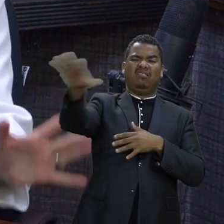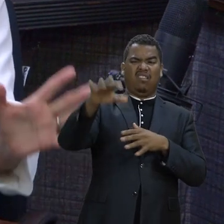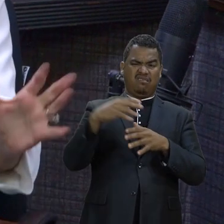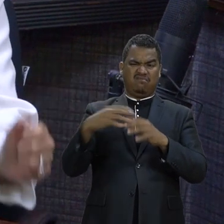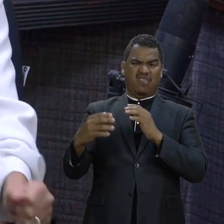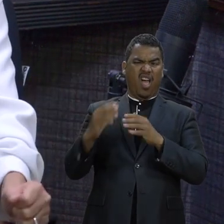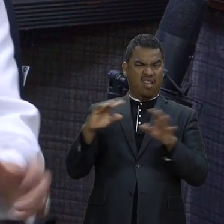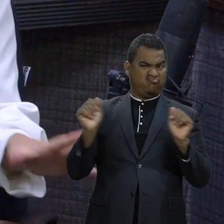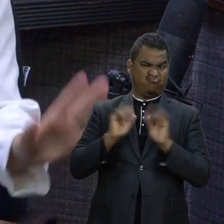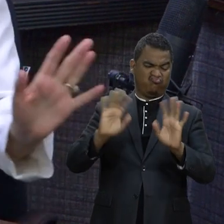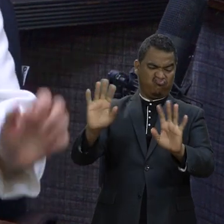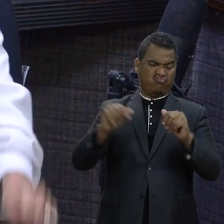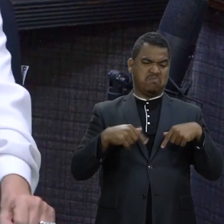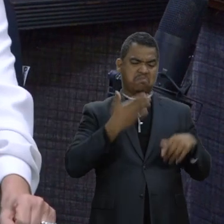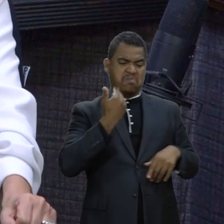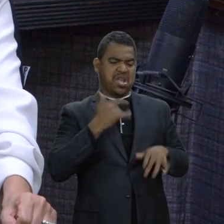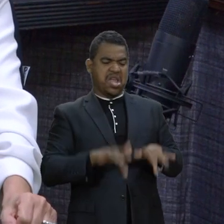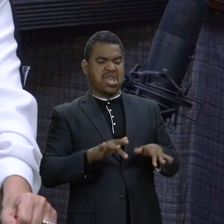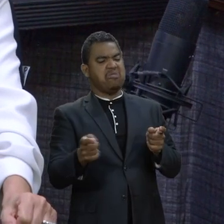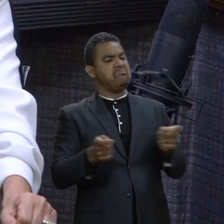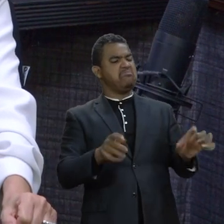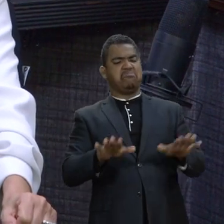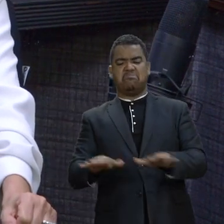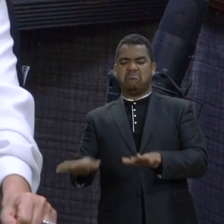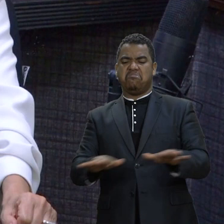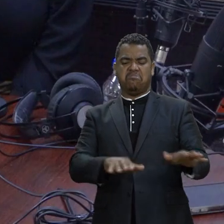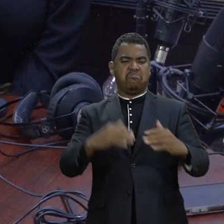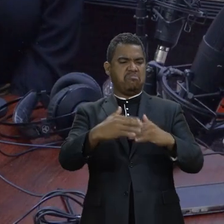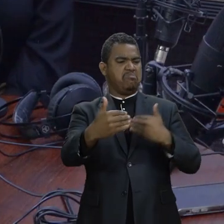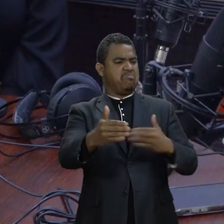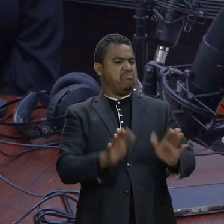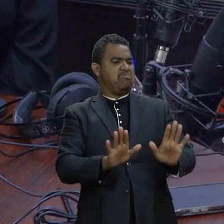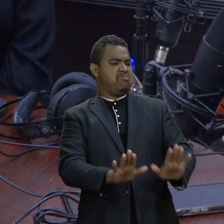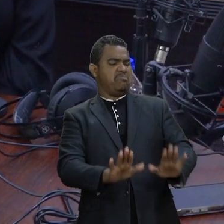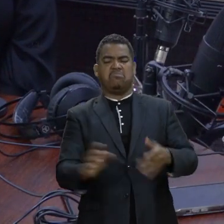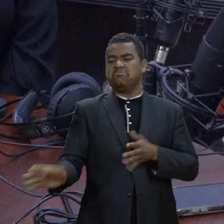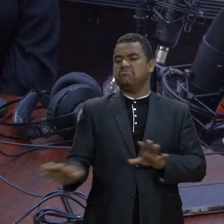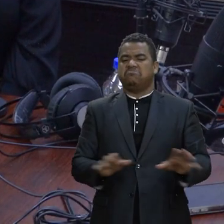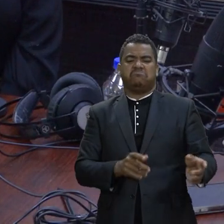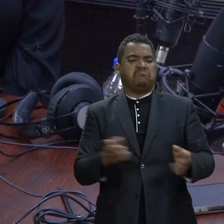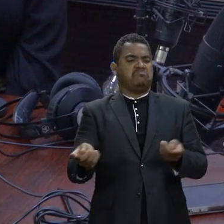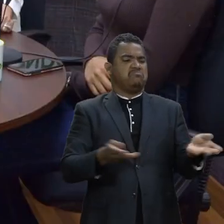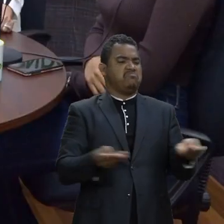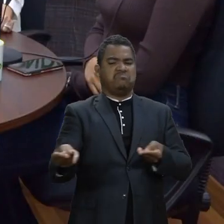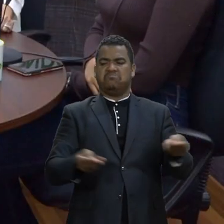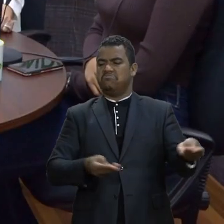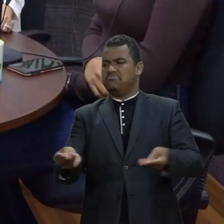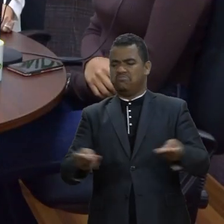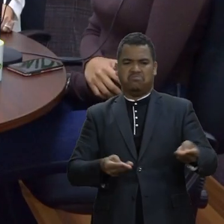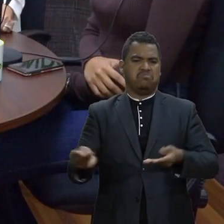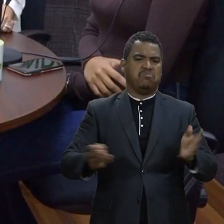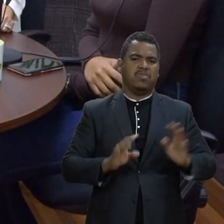que inmediatamente comenzó a trabajar y ella necesita descansar. ¿En serio? Sí. Bueno, yo les digo a mis alumnos